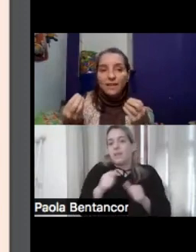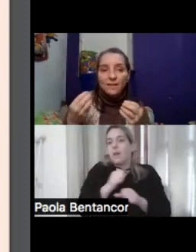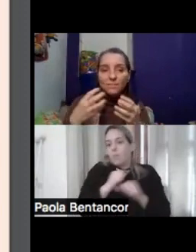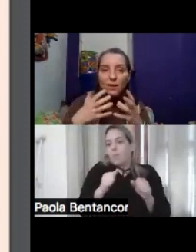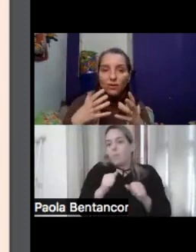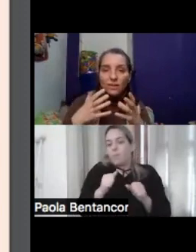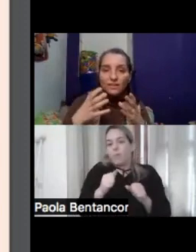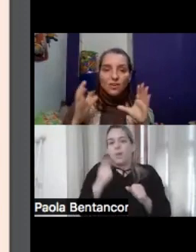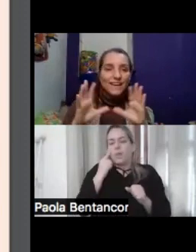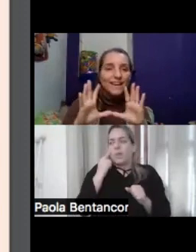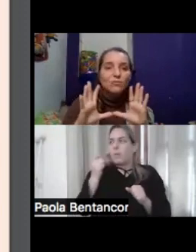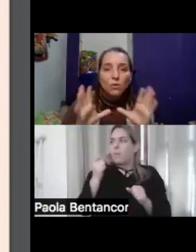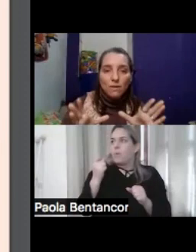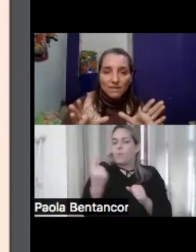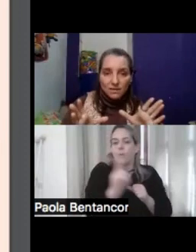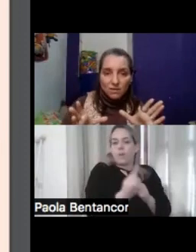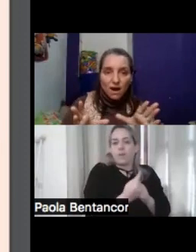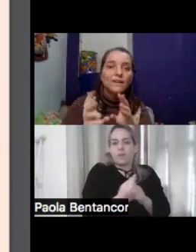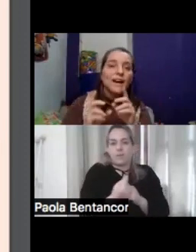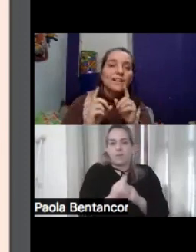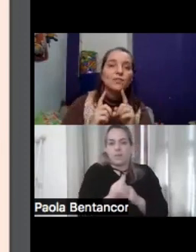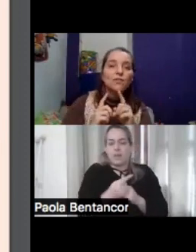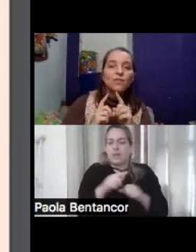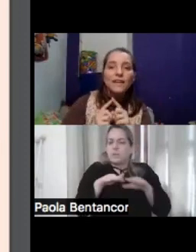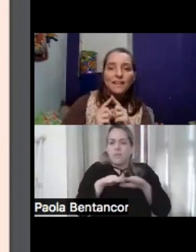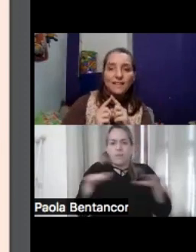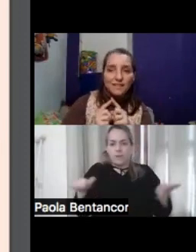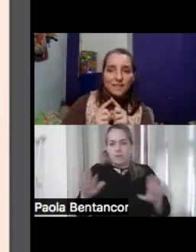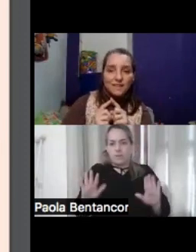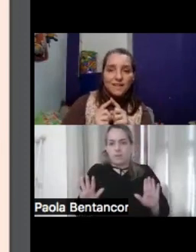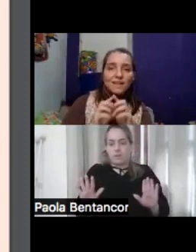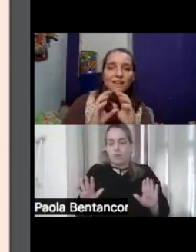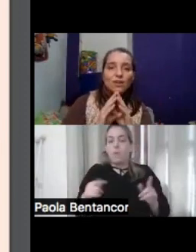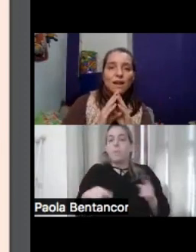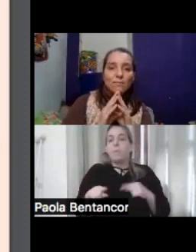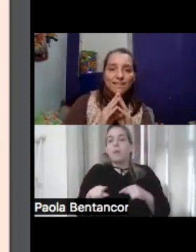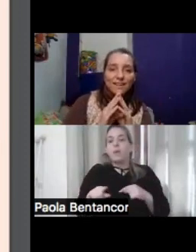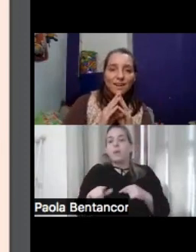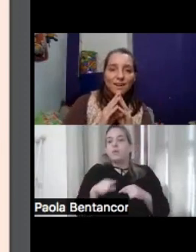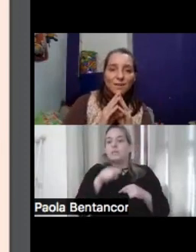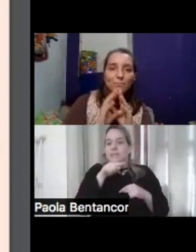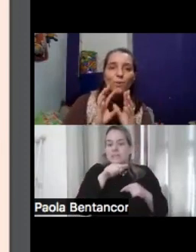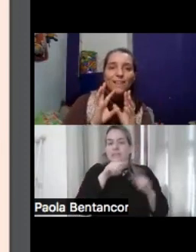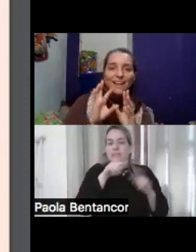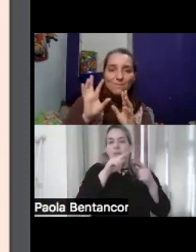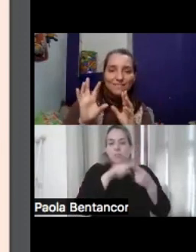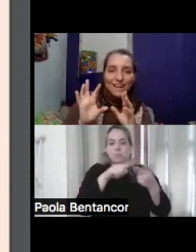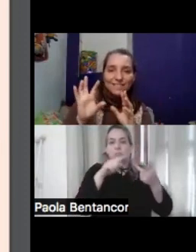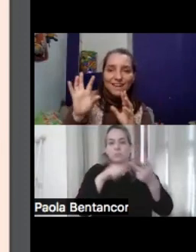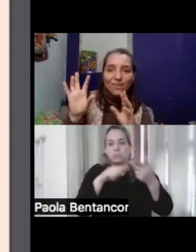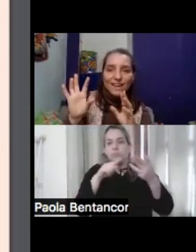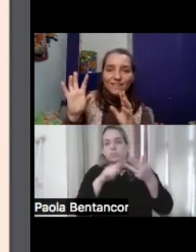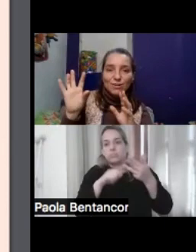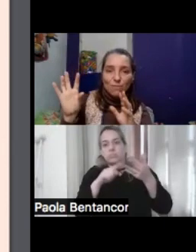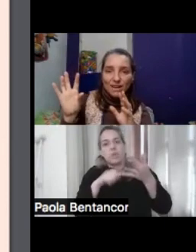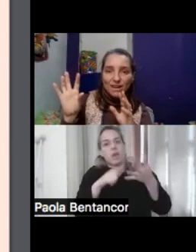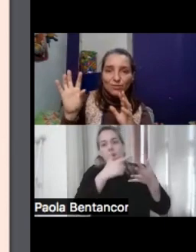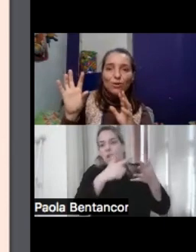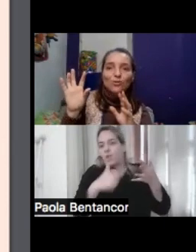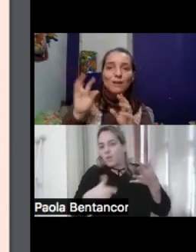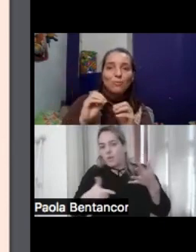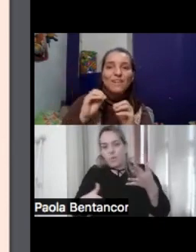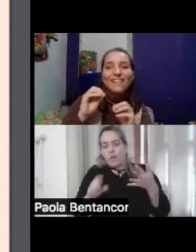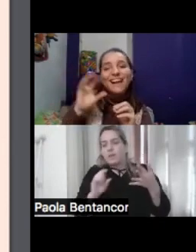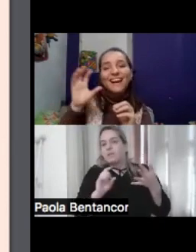la capacidad de coordinación. Eso es lo básico. Ahora, eso no quiere decir que solamente puede alimentarse con